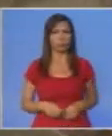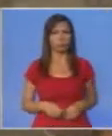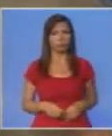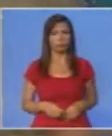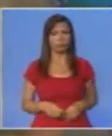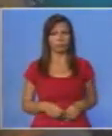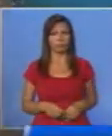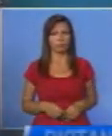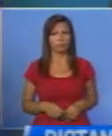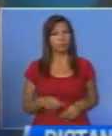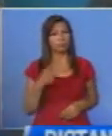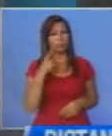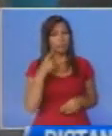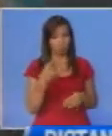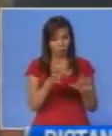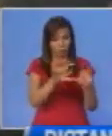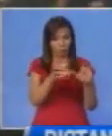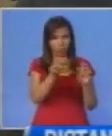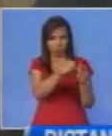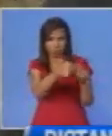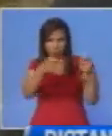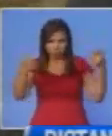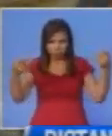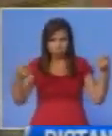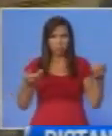Y vean lo que tenía en la caja fuerte, ¿no?